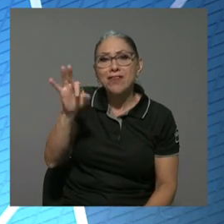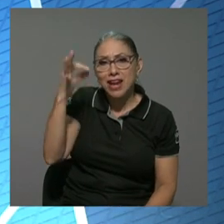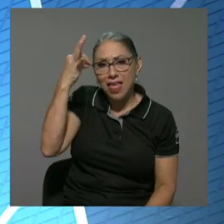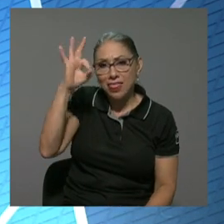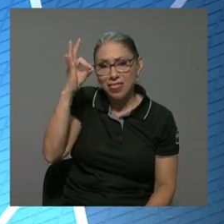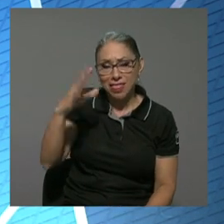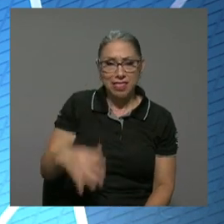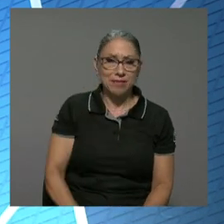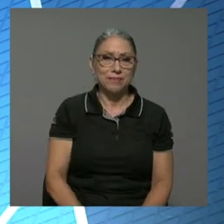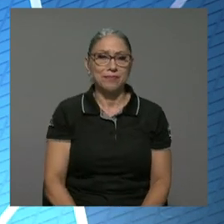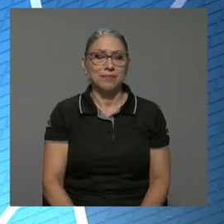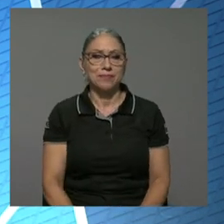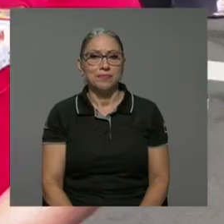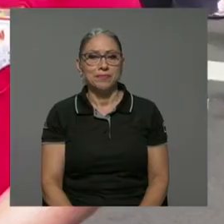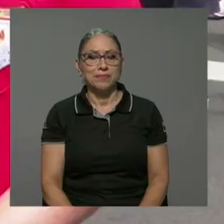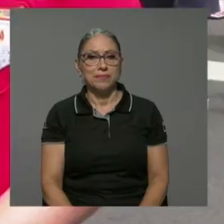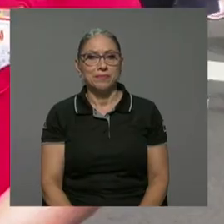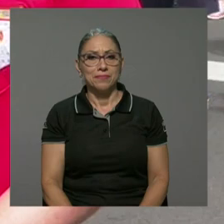regresamos.